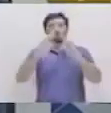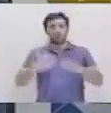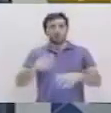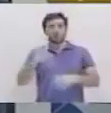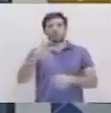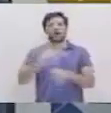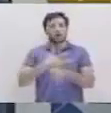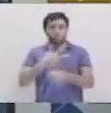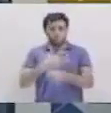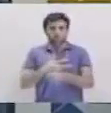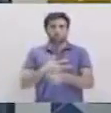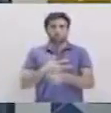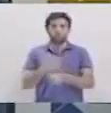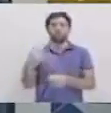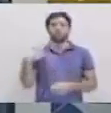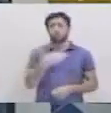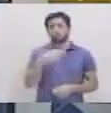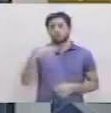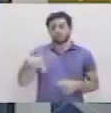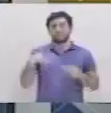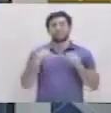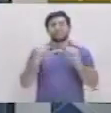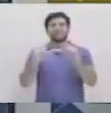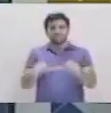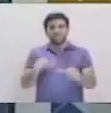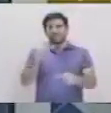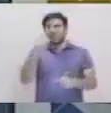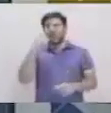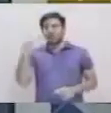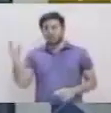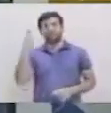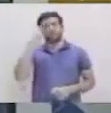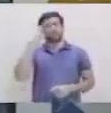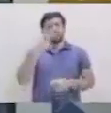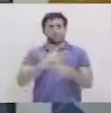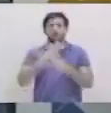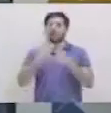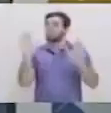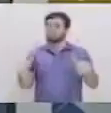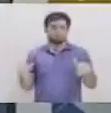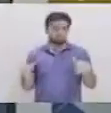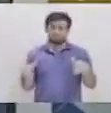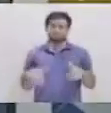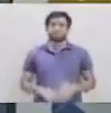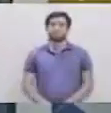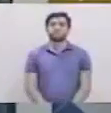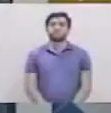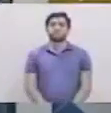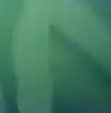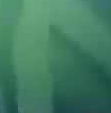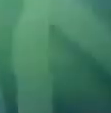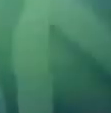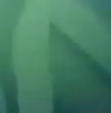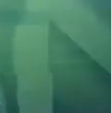Casa Guate. También pues no se muevan de donde están porque ya seguimos con más de su programa. Y recuerden que Guatemala no se detiene.